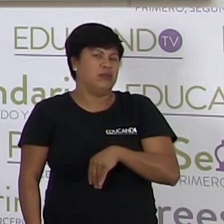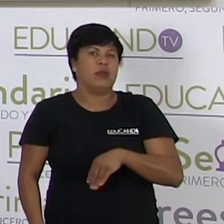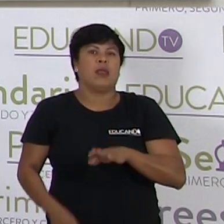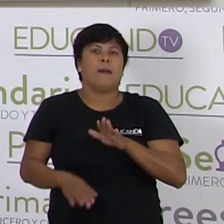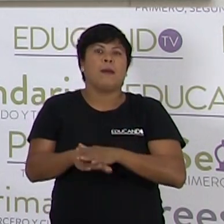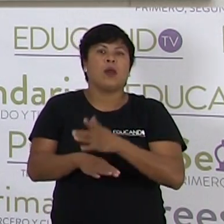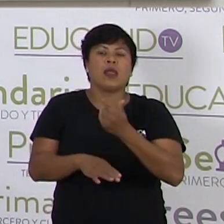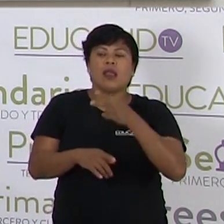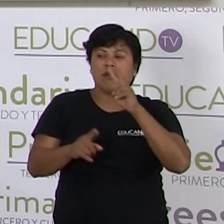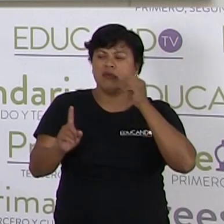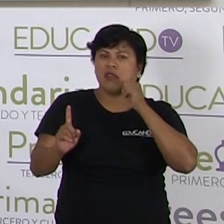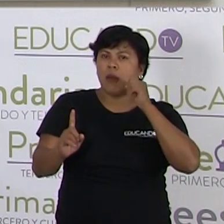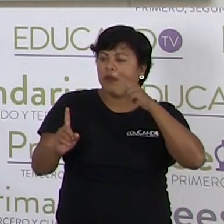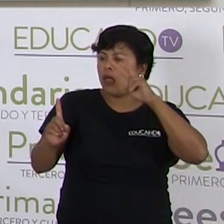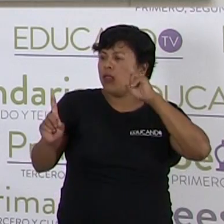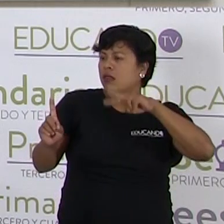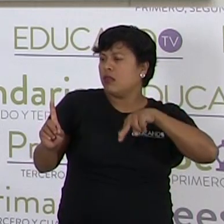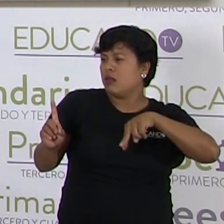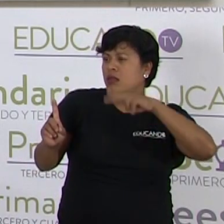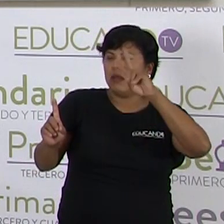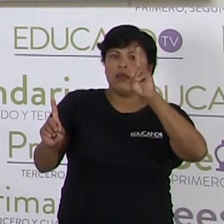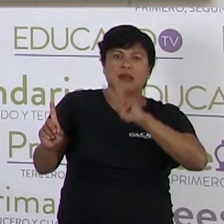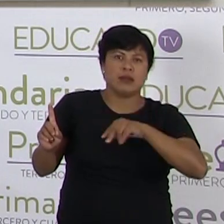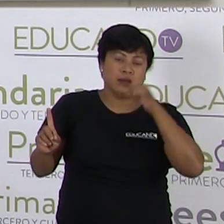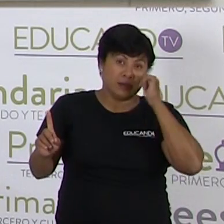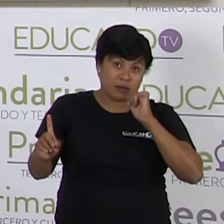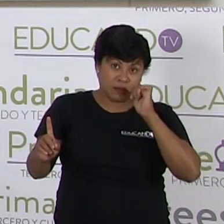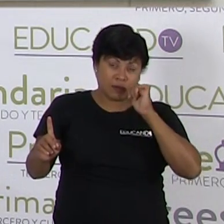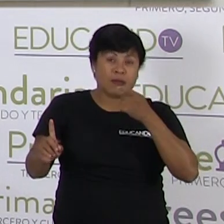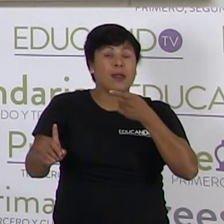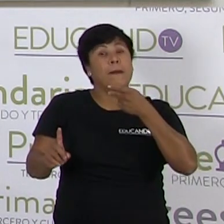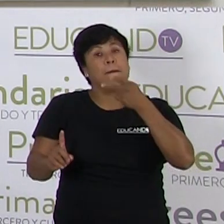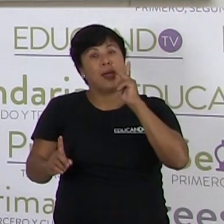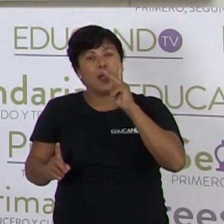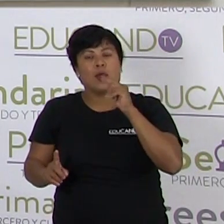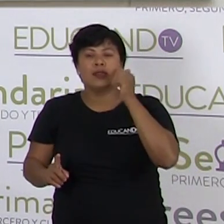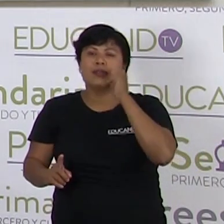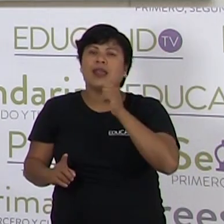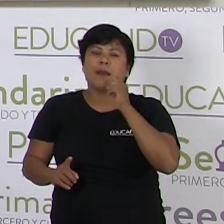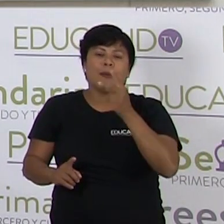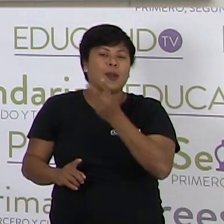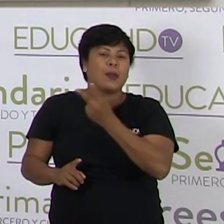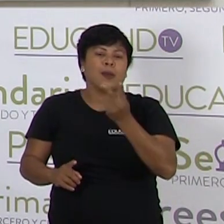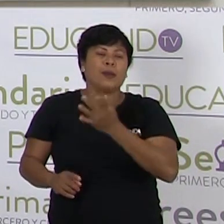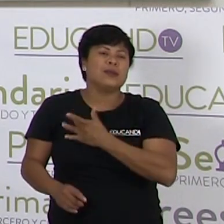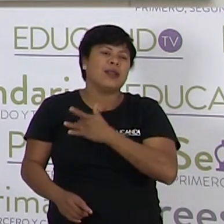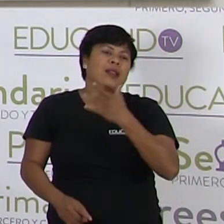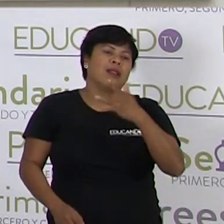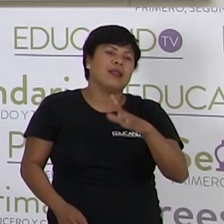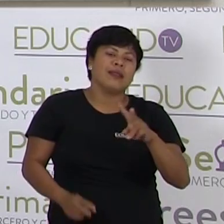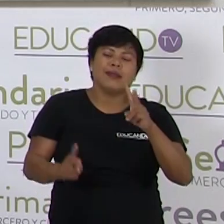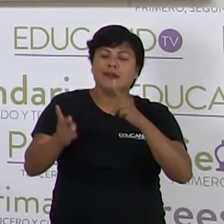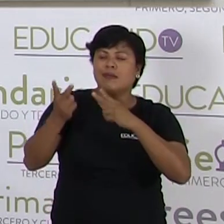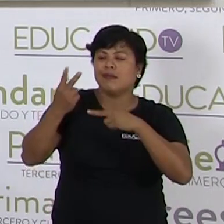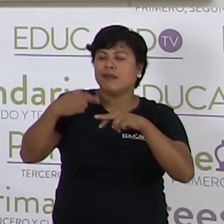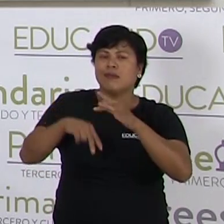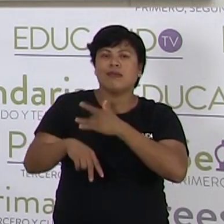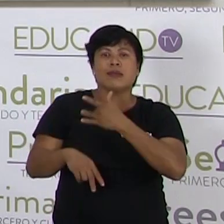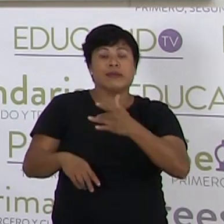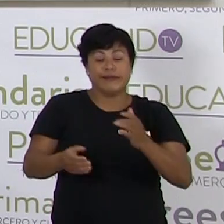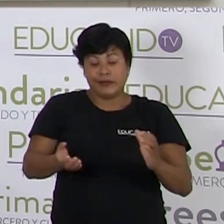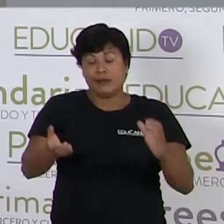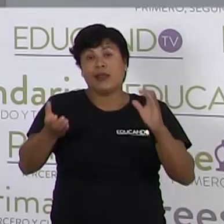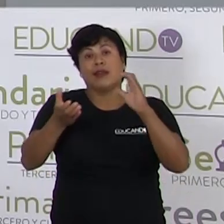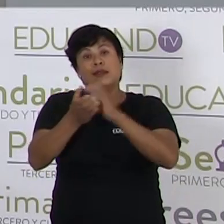porque se la quedaba viendo mucho. Sin embargo, terminaron enamorándose, se